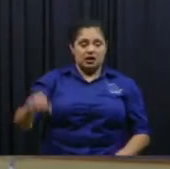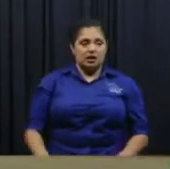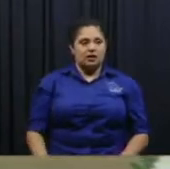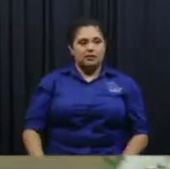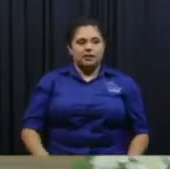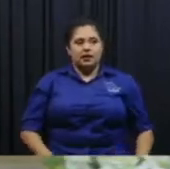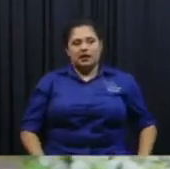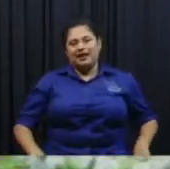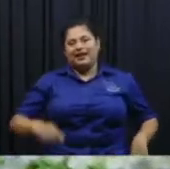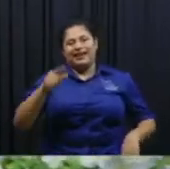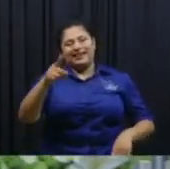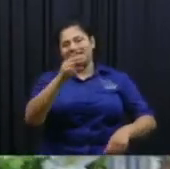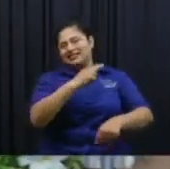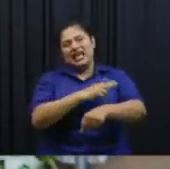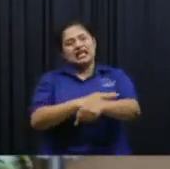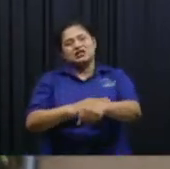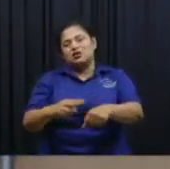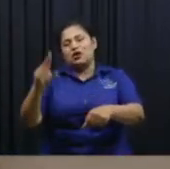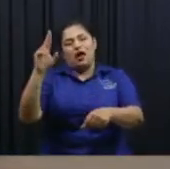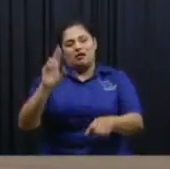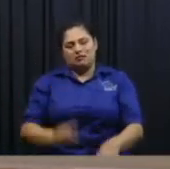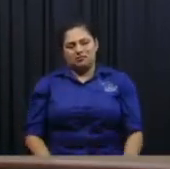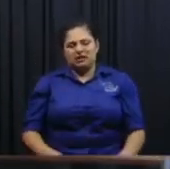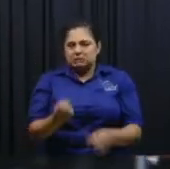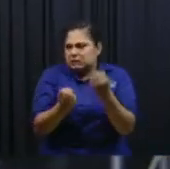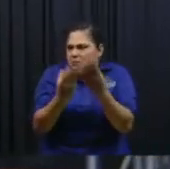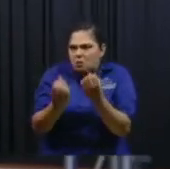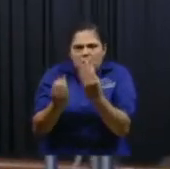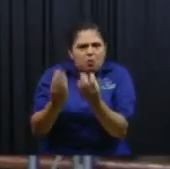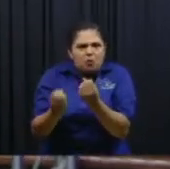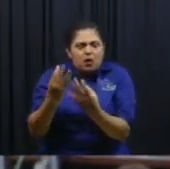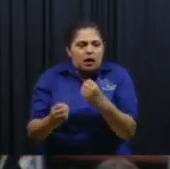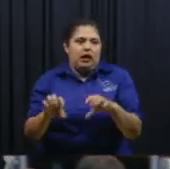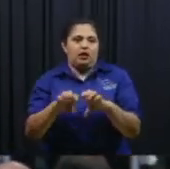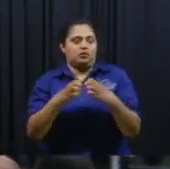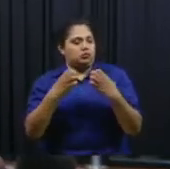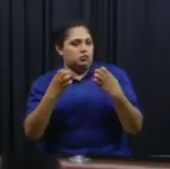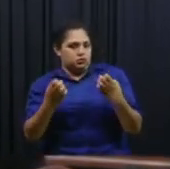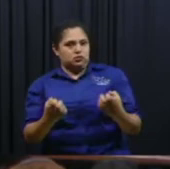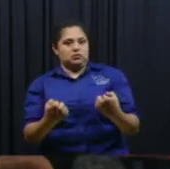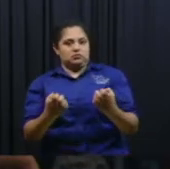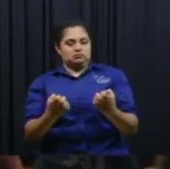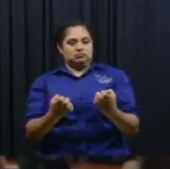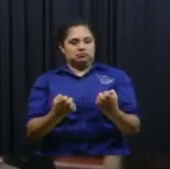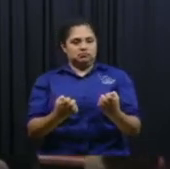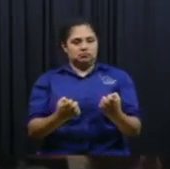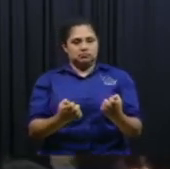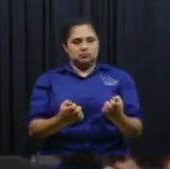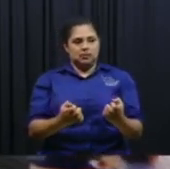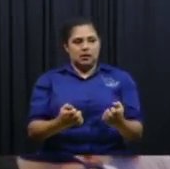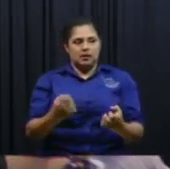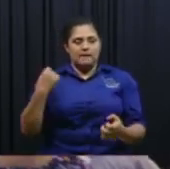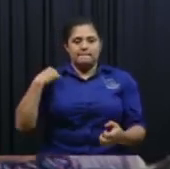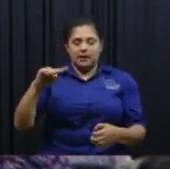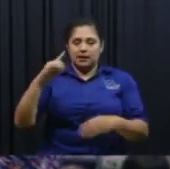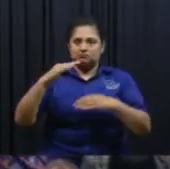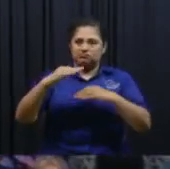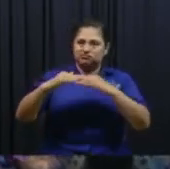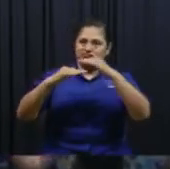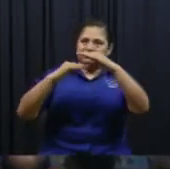francamente eso es histórico hace se quemó entonces para